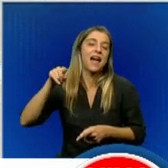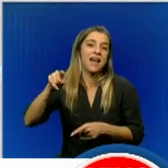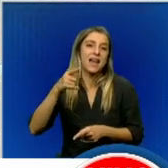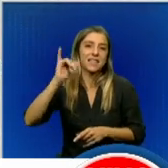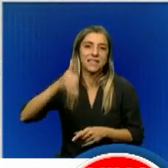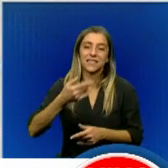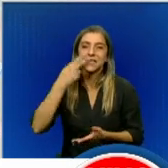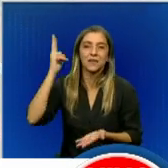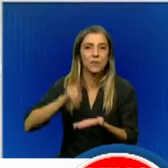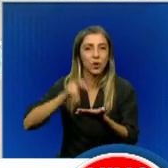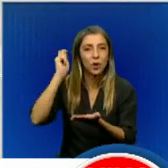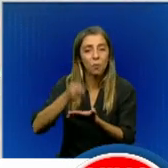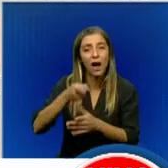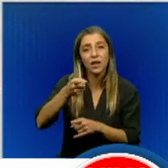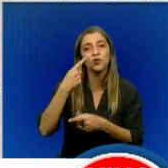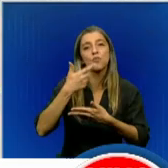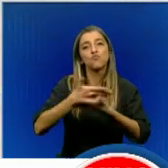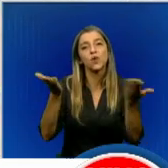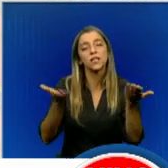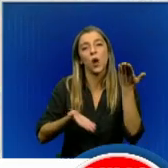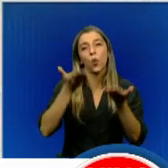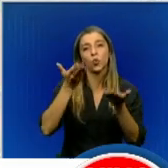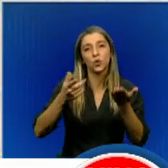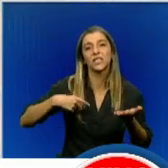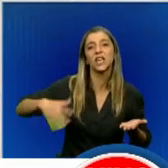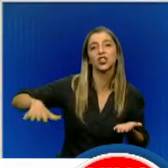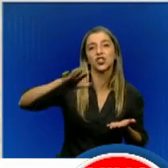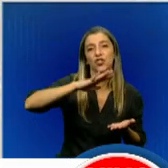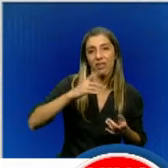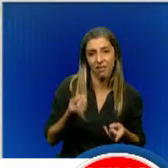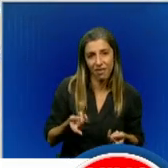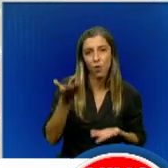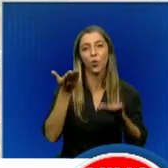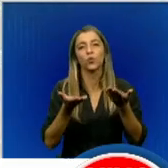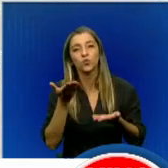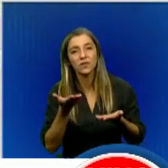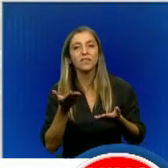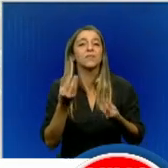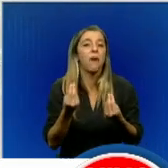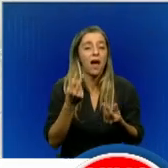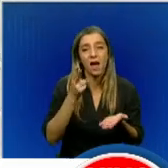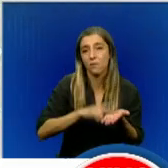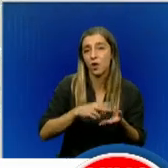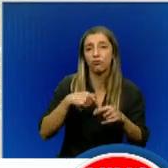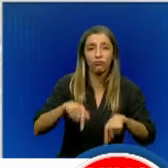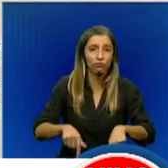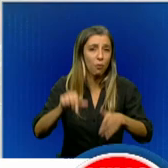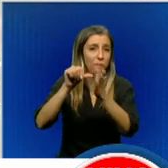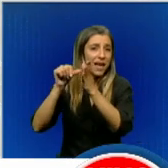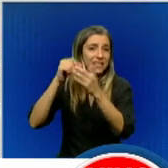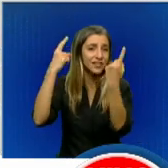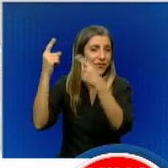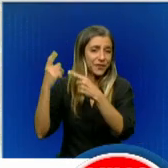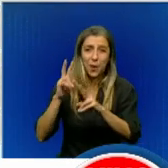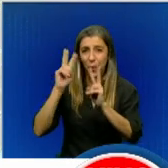fiscal de justicia social hoy observado por muchos países del mundo por eso señor